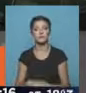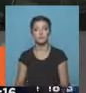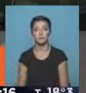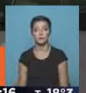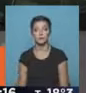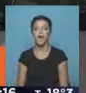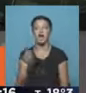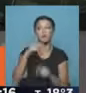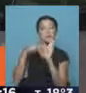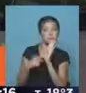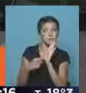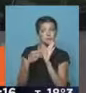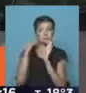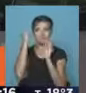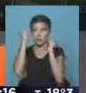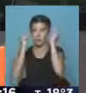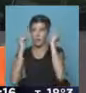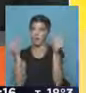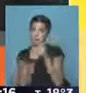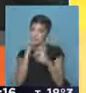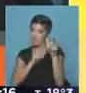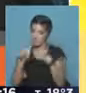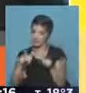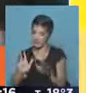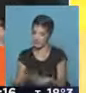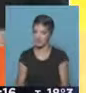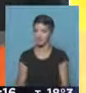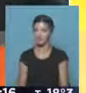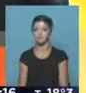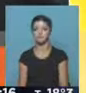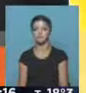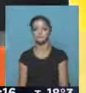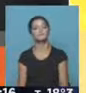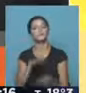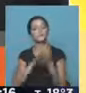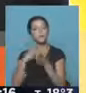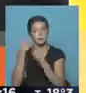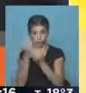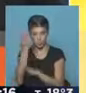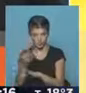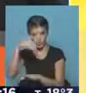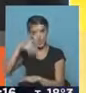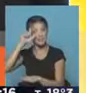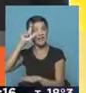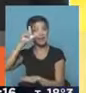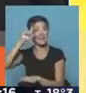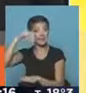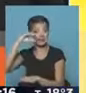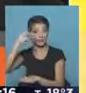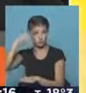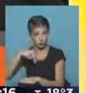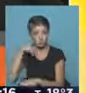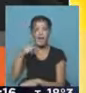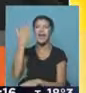que preocupan mucho a mucha gente. A propósito de la candidatura de Mélenchon, ayer en el acto de cierre de la